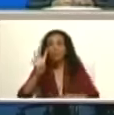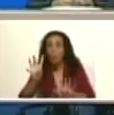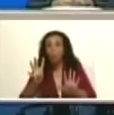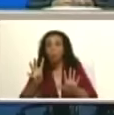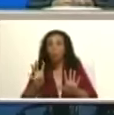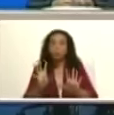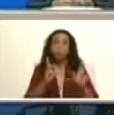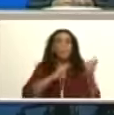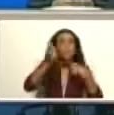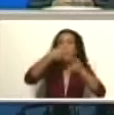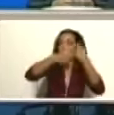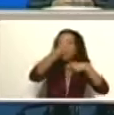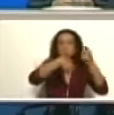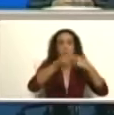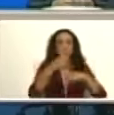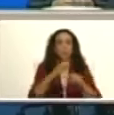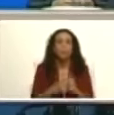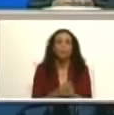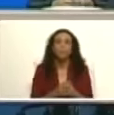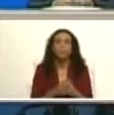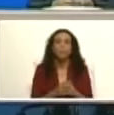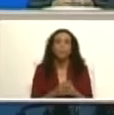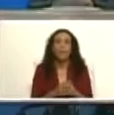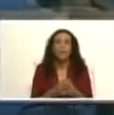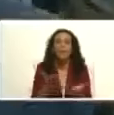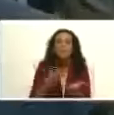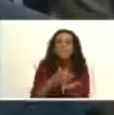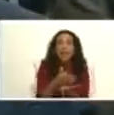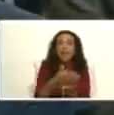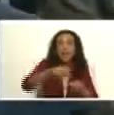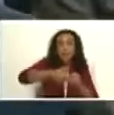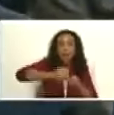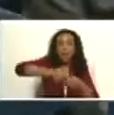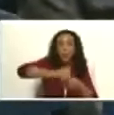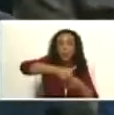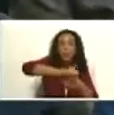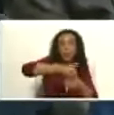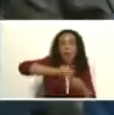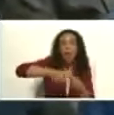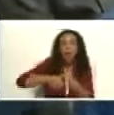Serán importaciones, ¿verdad? Sardina, Loyo,